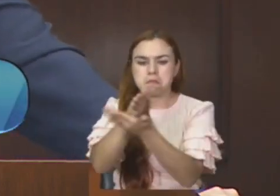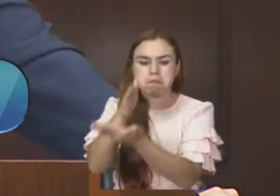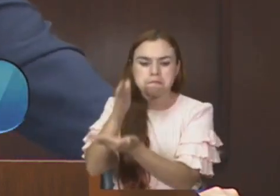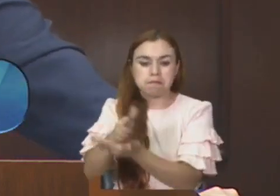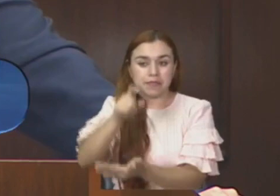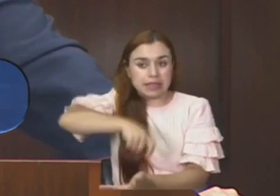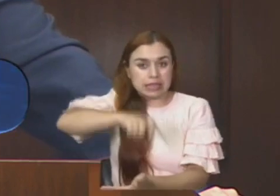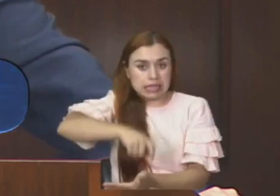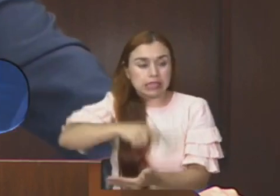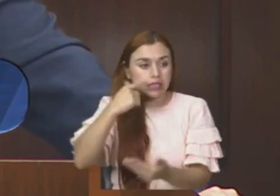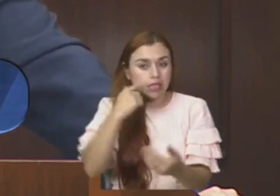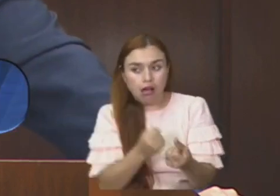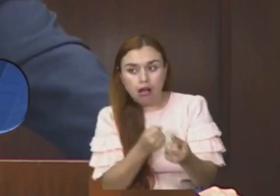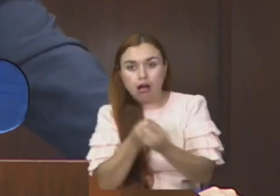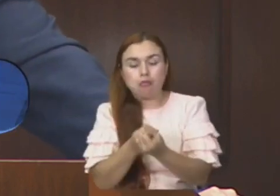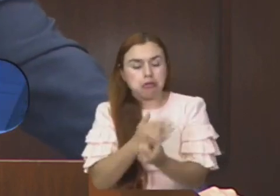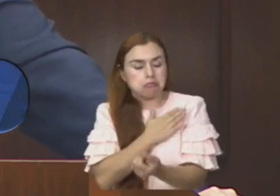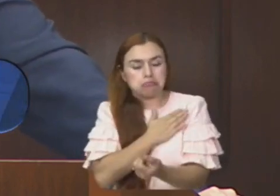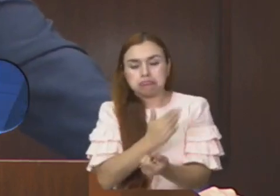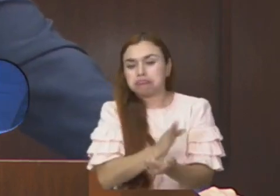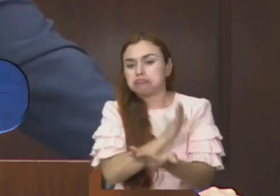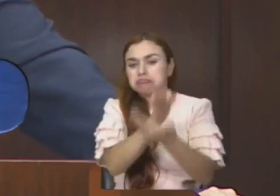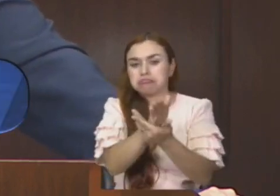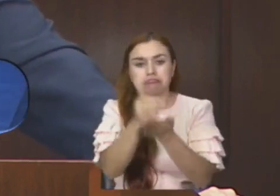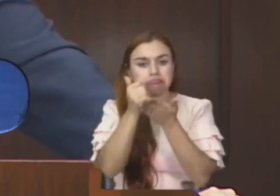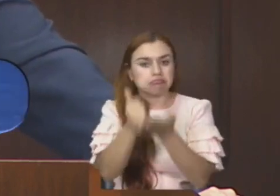momento de tomar una acción administrativa.